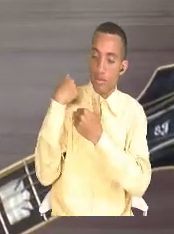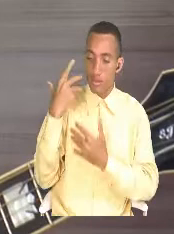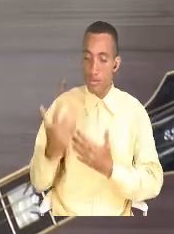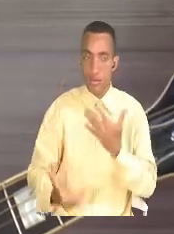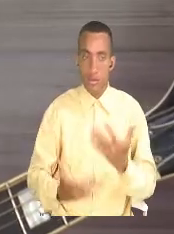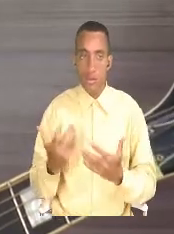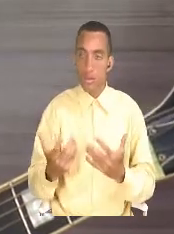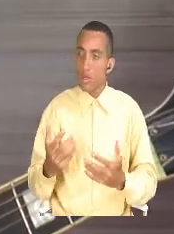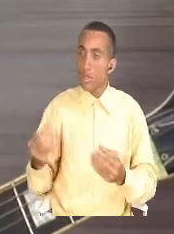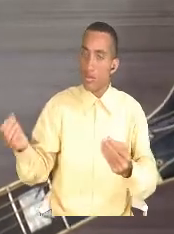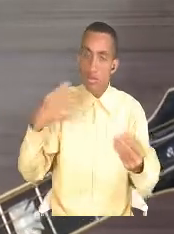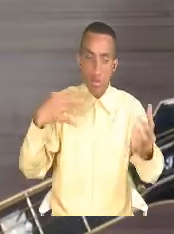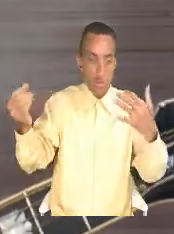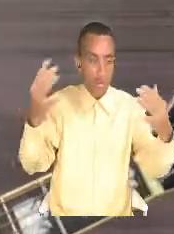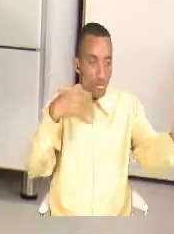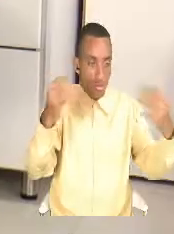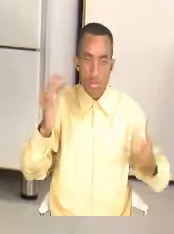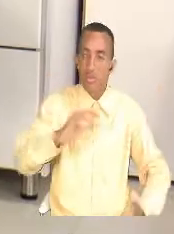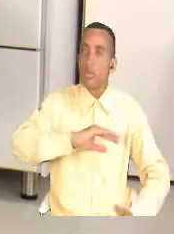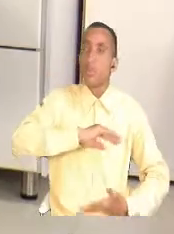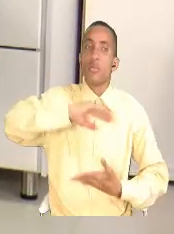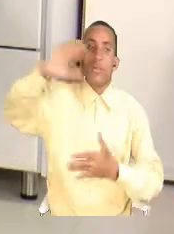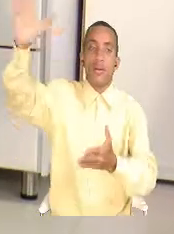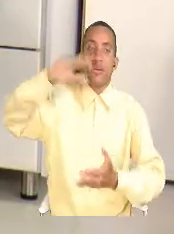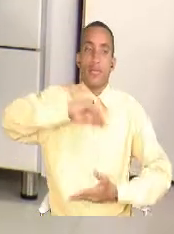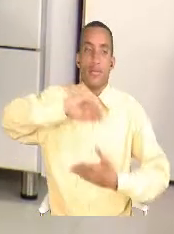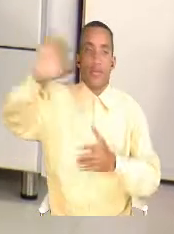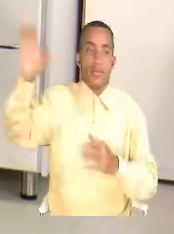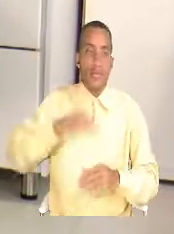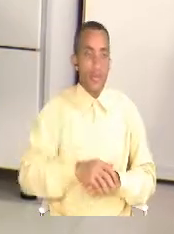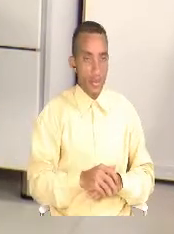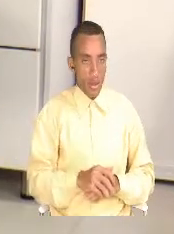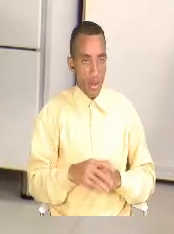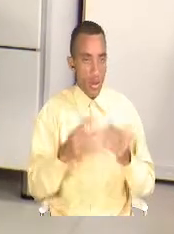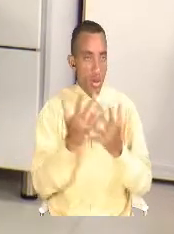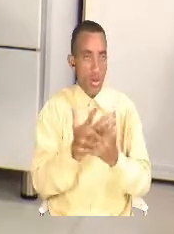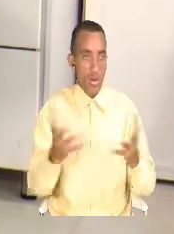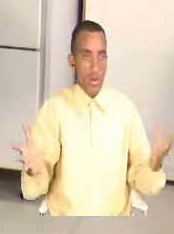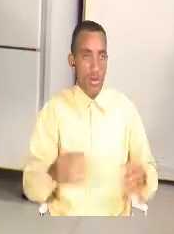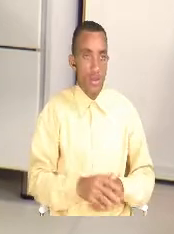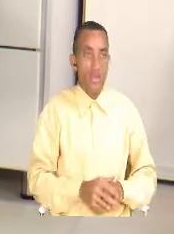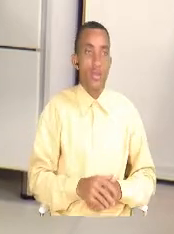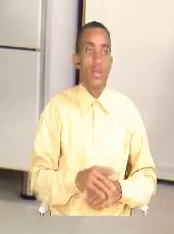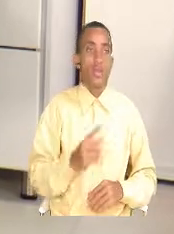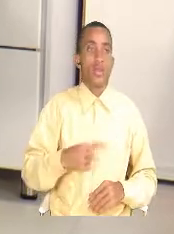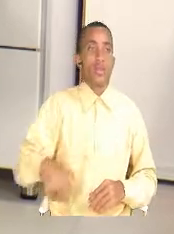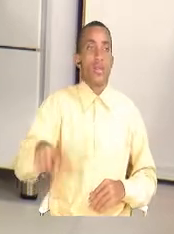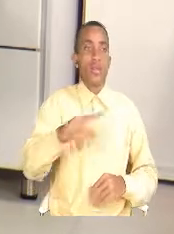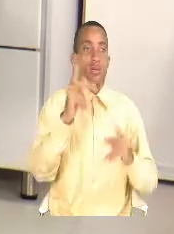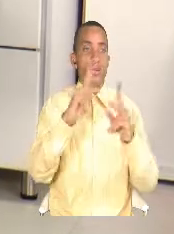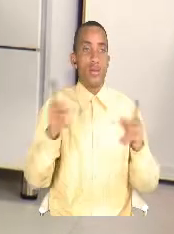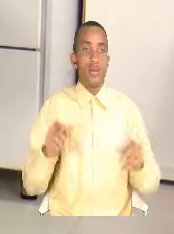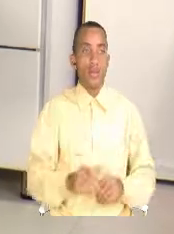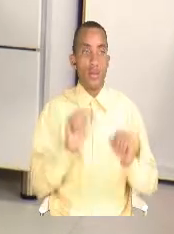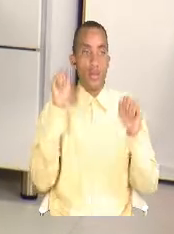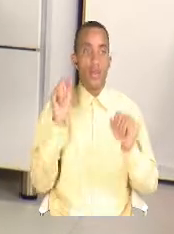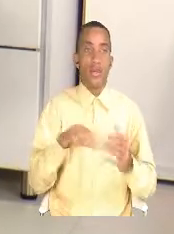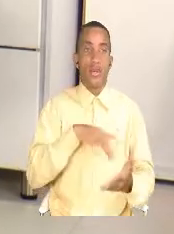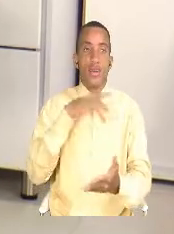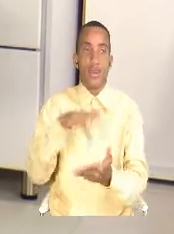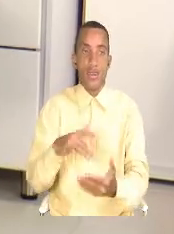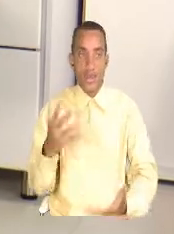a Mocoa. Bueno, Arley, Brian, igual, sé tantas cosas que quisiéramos hacer por la gente de Mocoa, que si yo pudiera ir a cocinarles